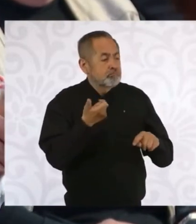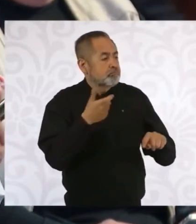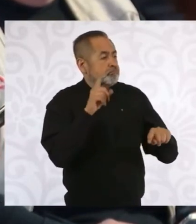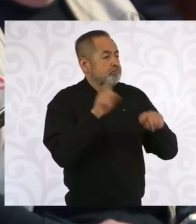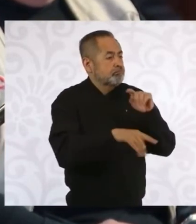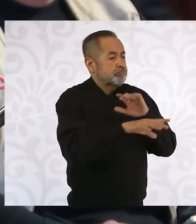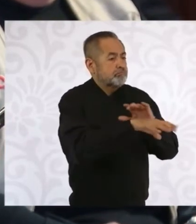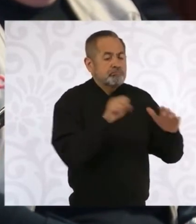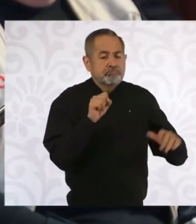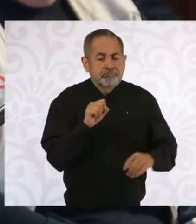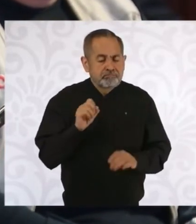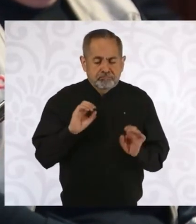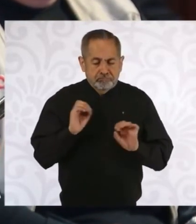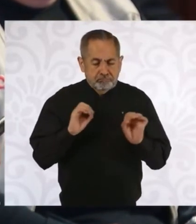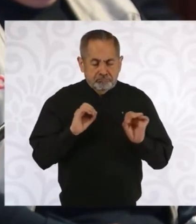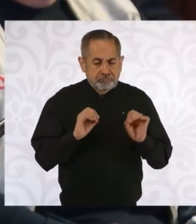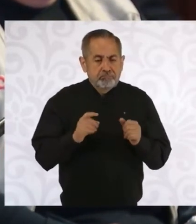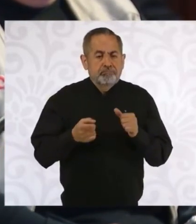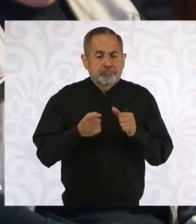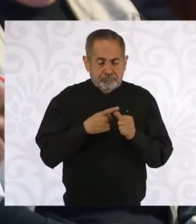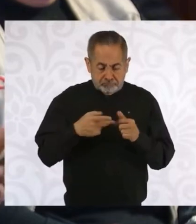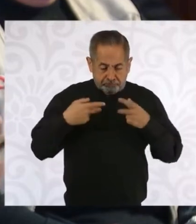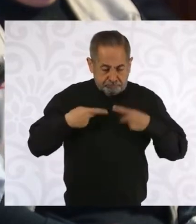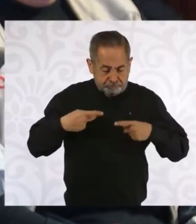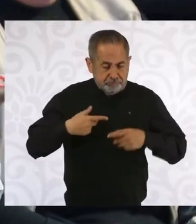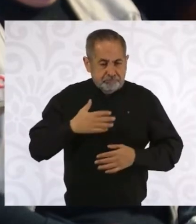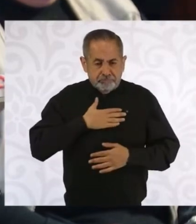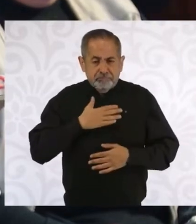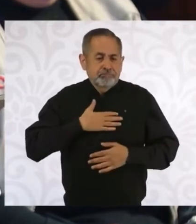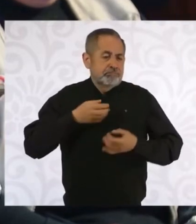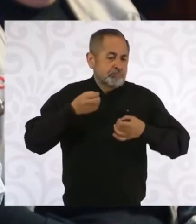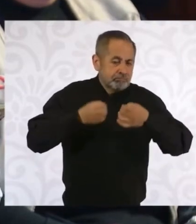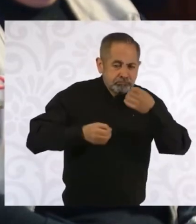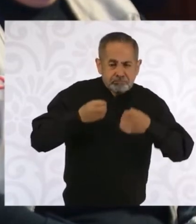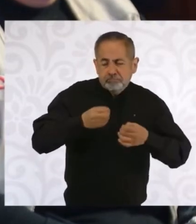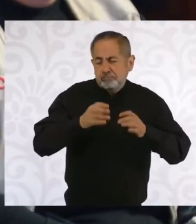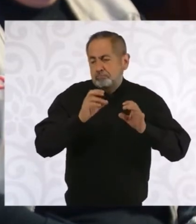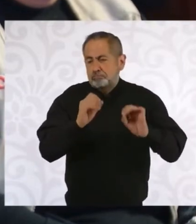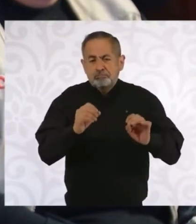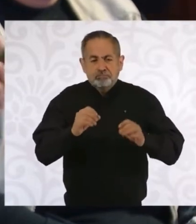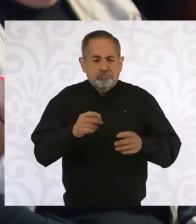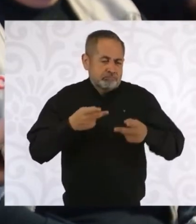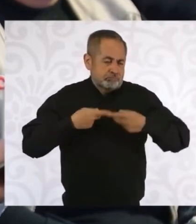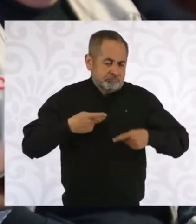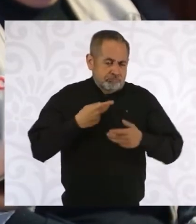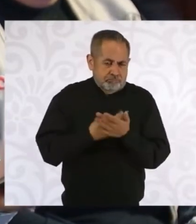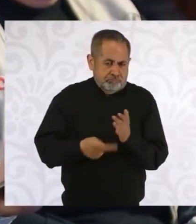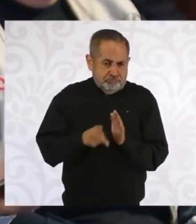de que en este caso el trabajador, ya sea juez o en este caso de base,